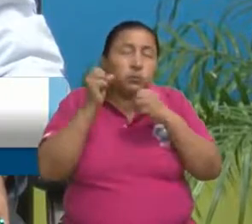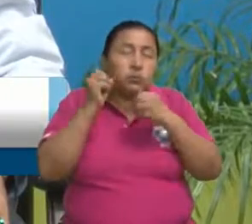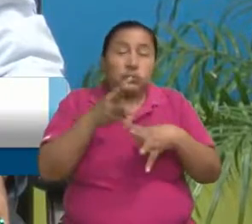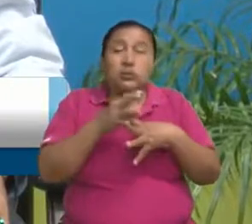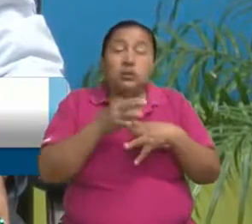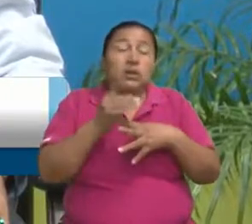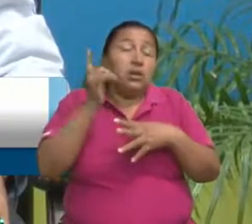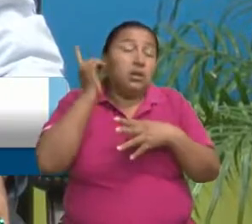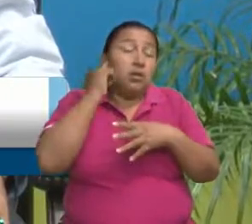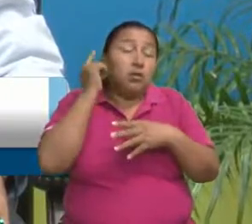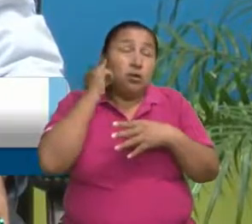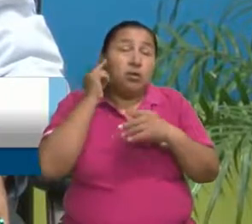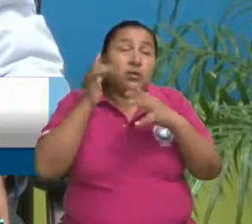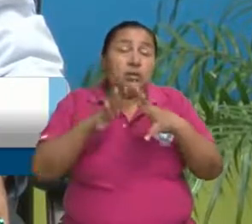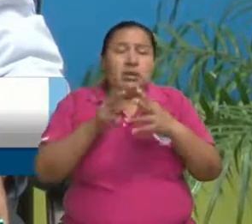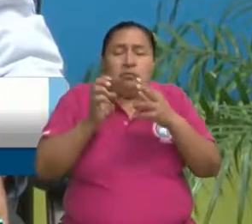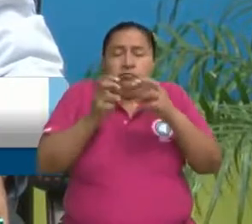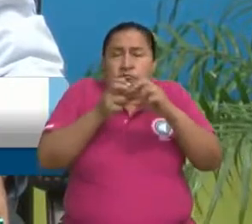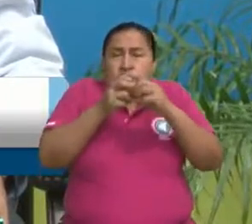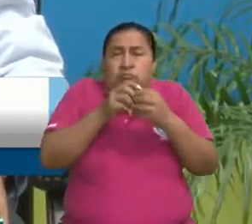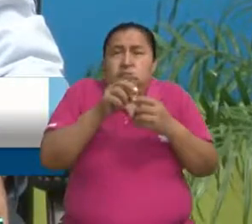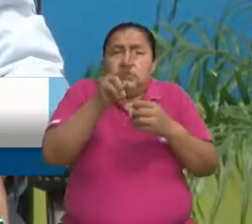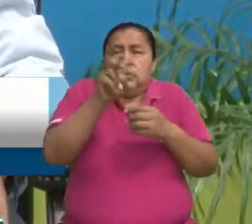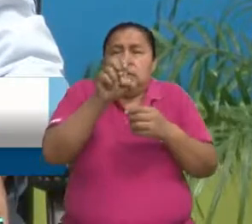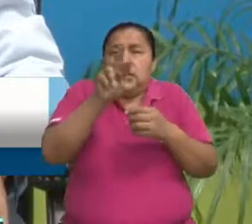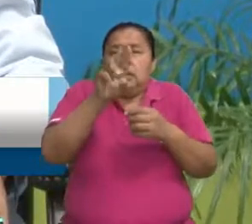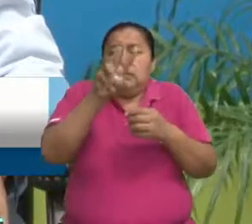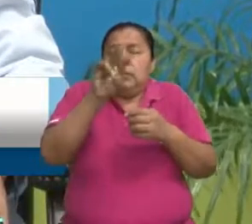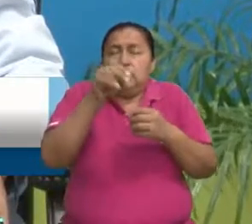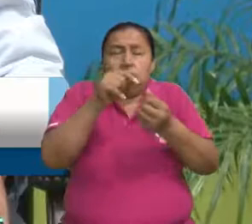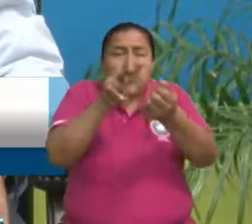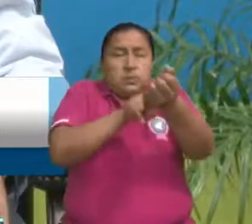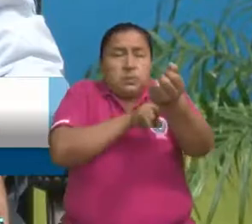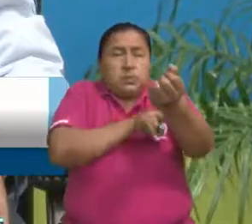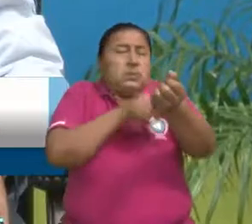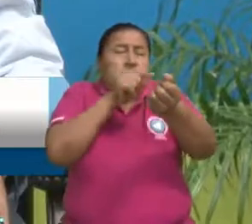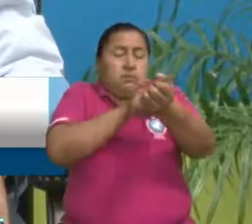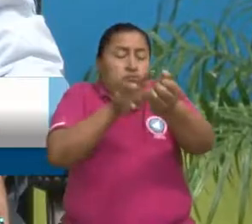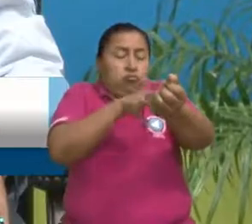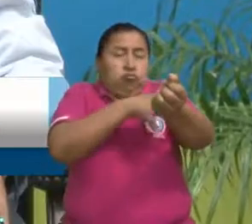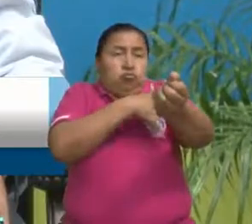Okay. El oído está inervado por nervios que son